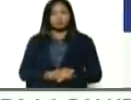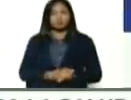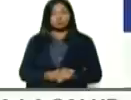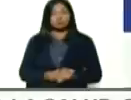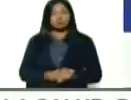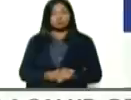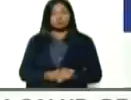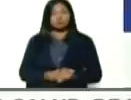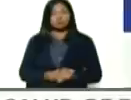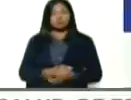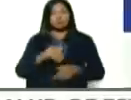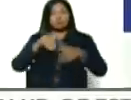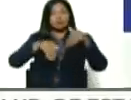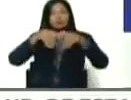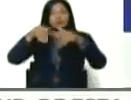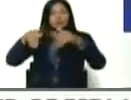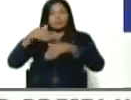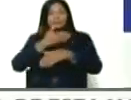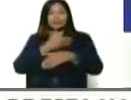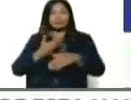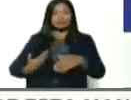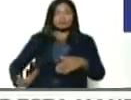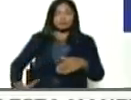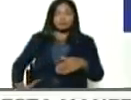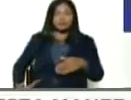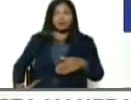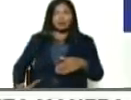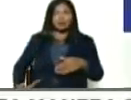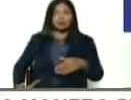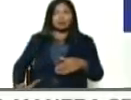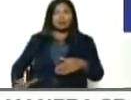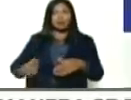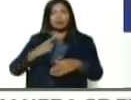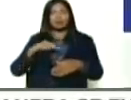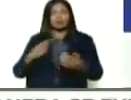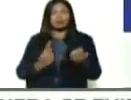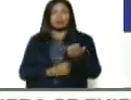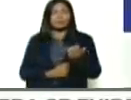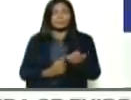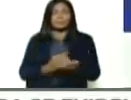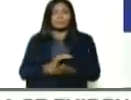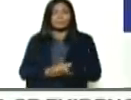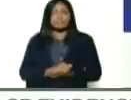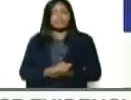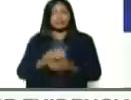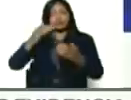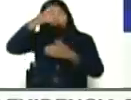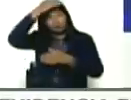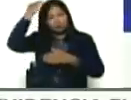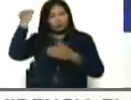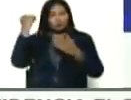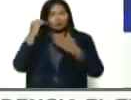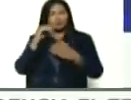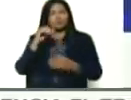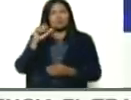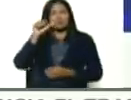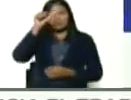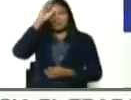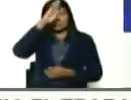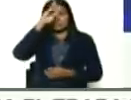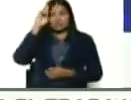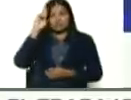las elecciones presidenciales en nuestra hermana república árabe de siria